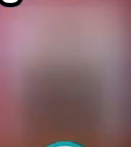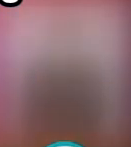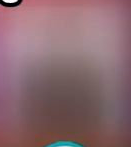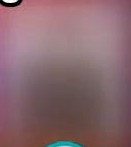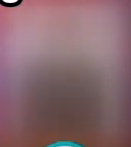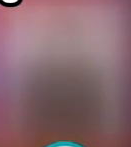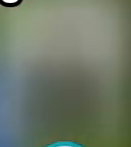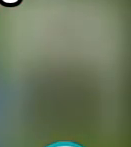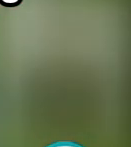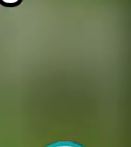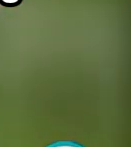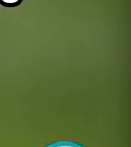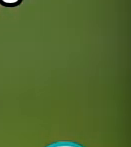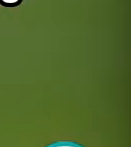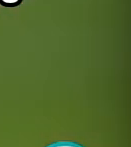¡Golazo!